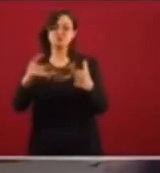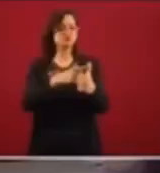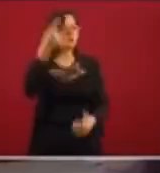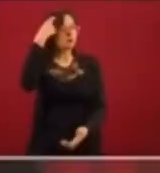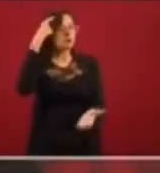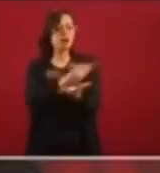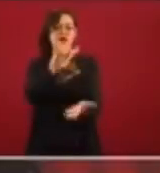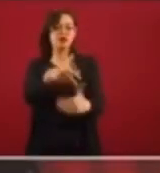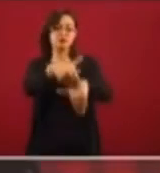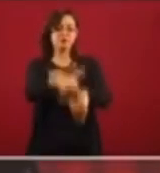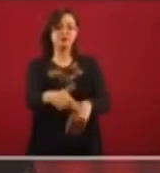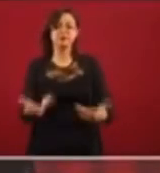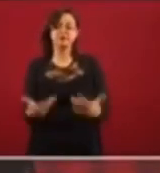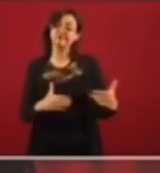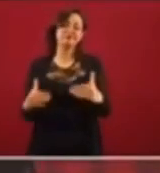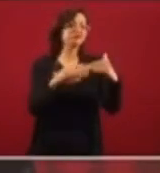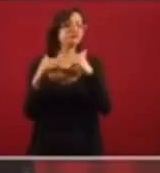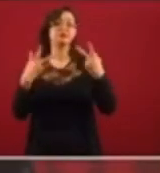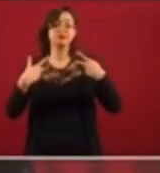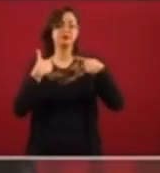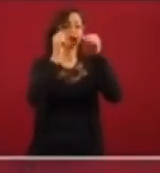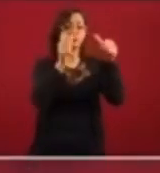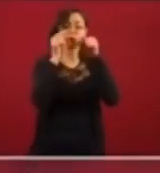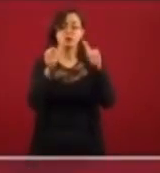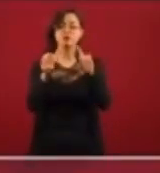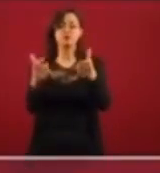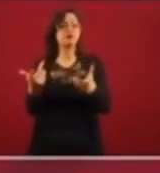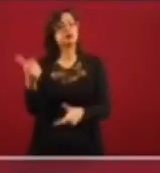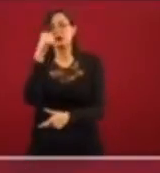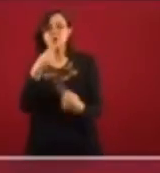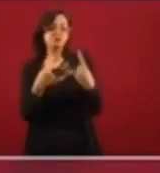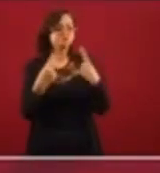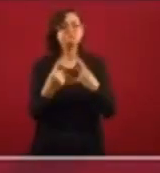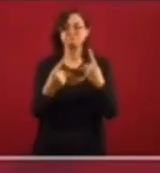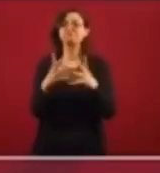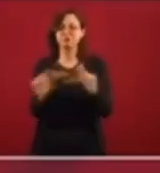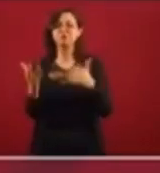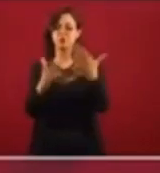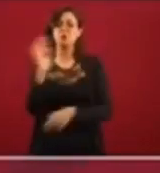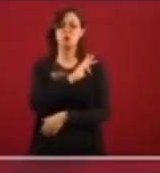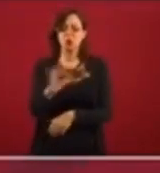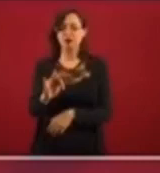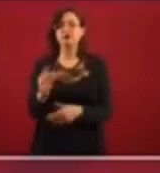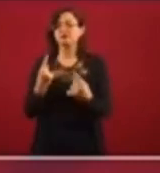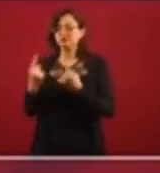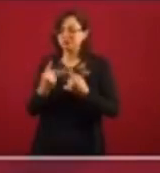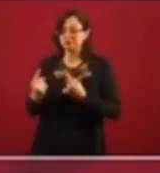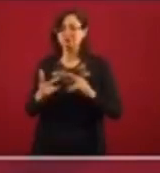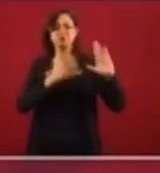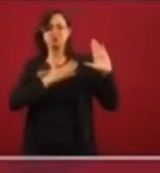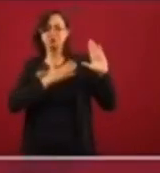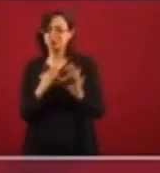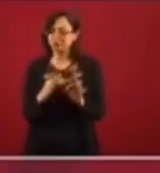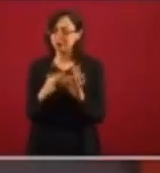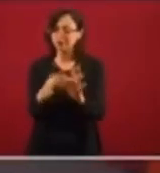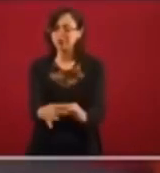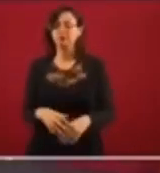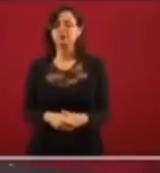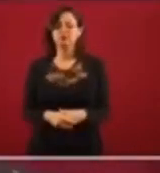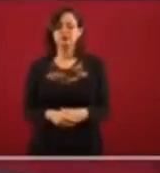es el valer la democracia y escuchar a la gente y siempre hay diálogo salida de algo compromisos